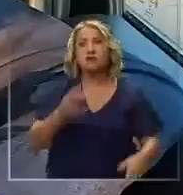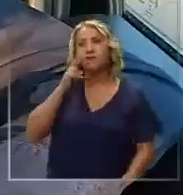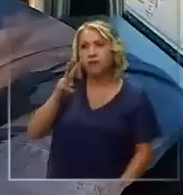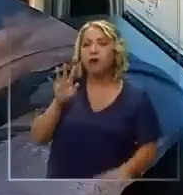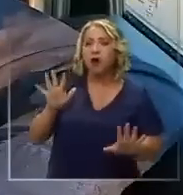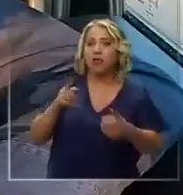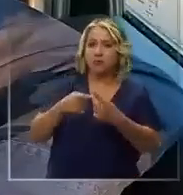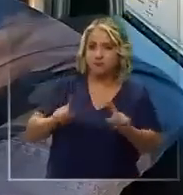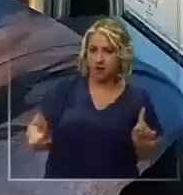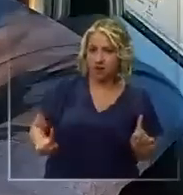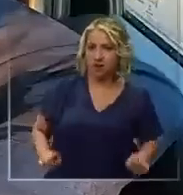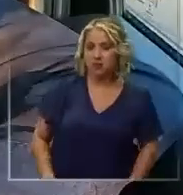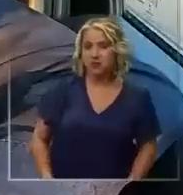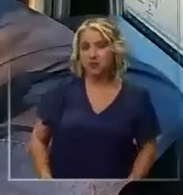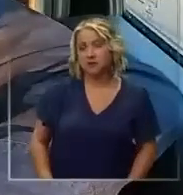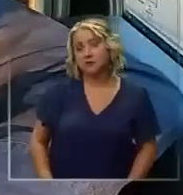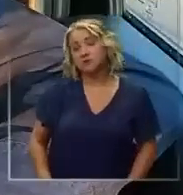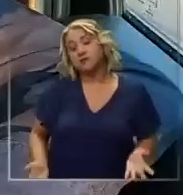distinto.